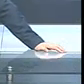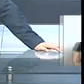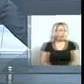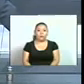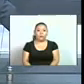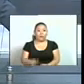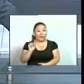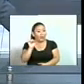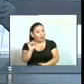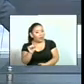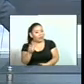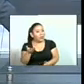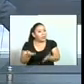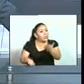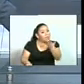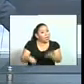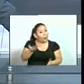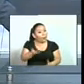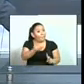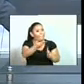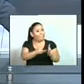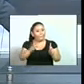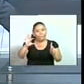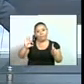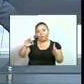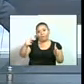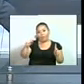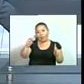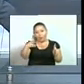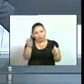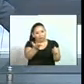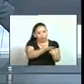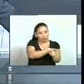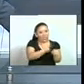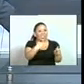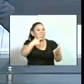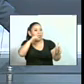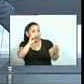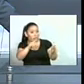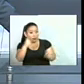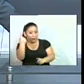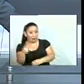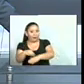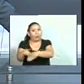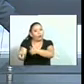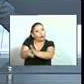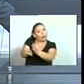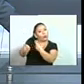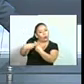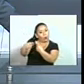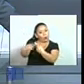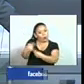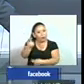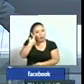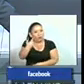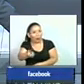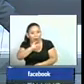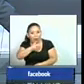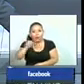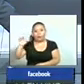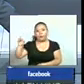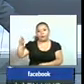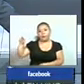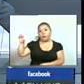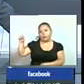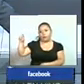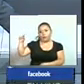Una posible destitución del fiscal general de la República es la nueva petición de un diputado del Partido Arena. Ernesto Cornejo nos cuenta qué argumenta